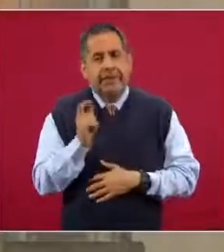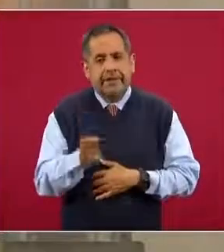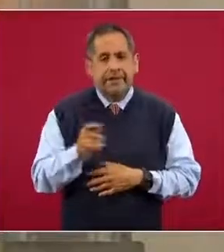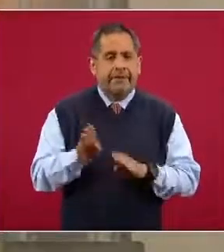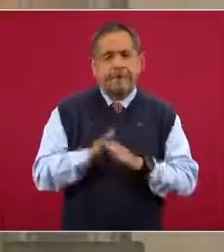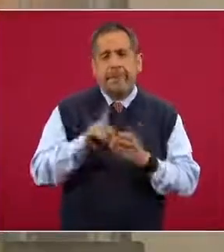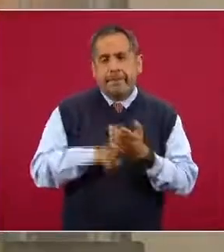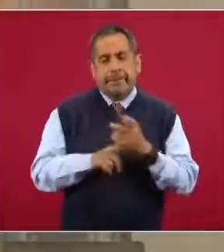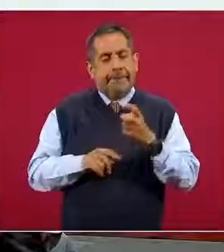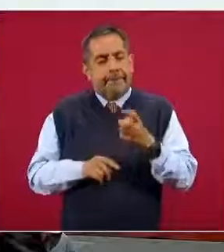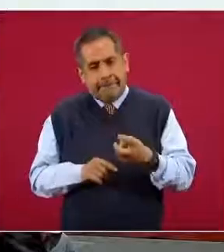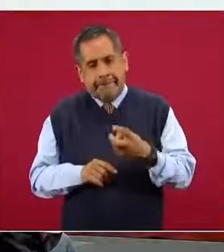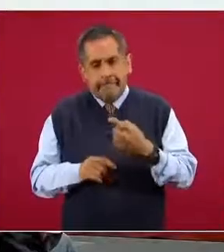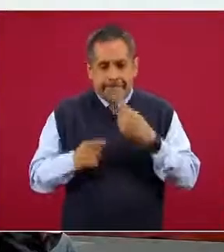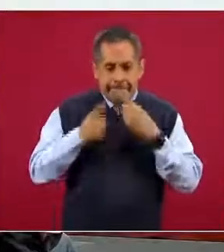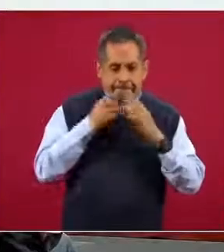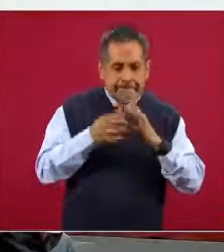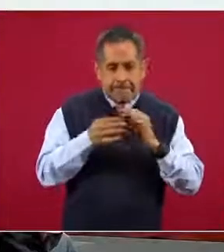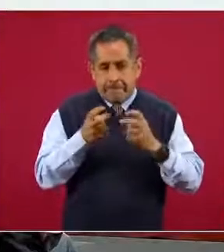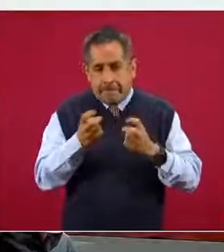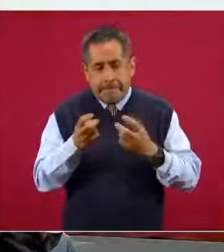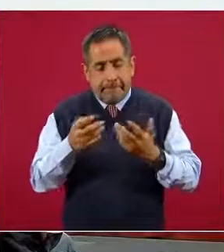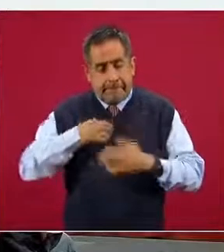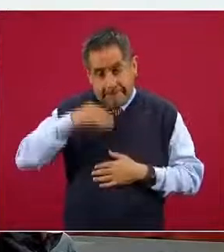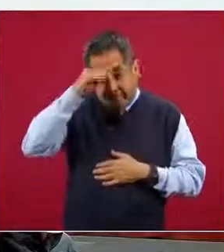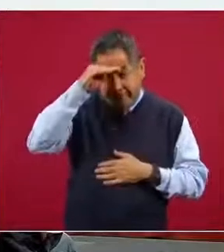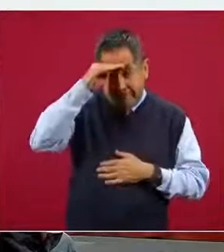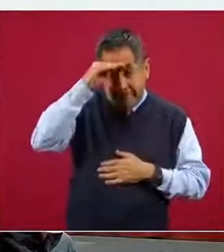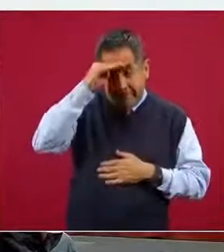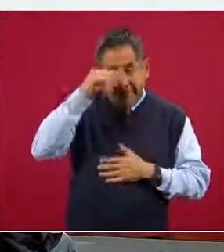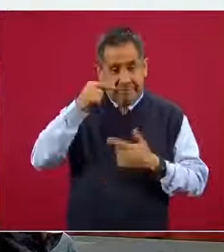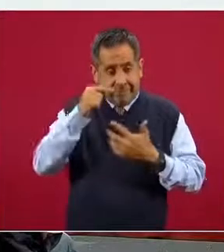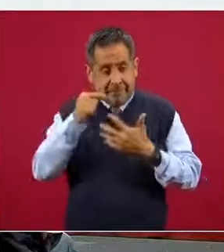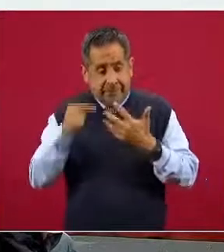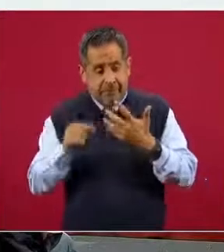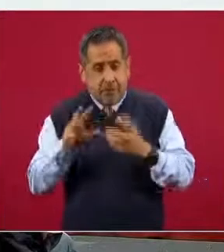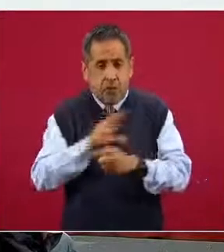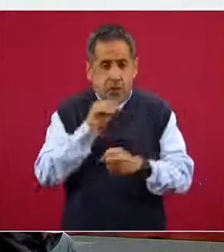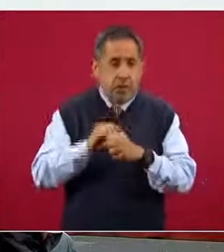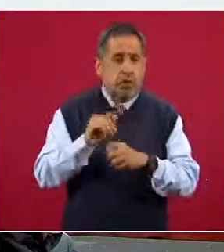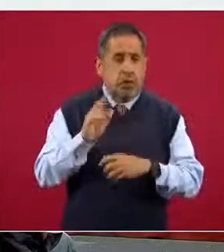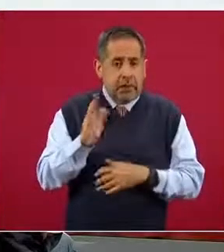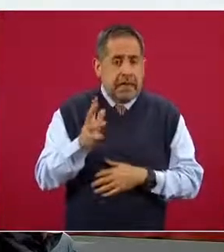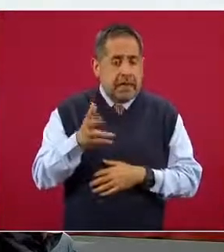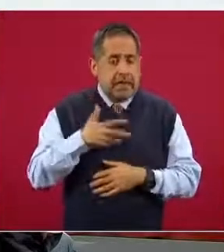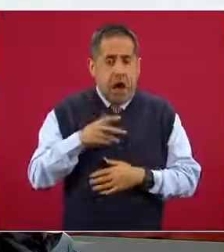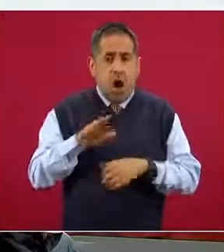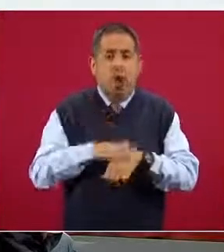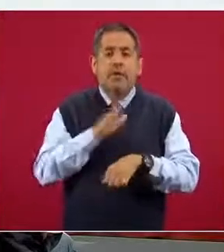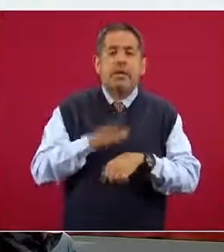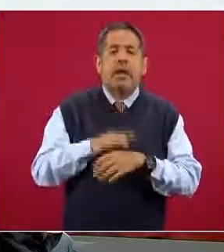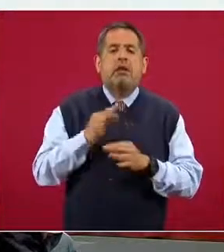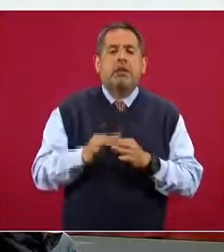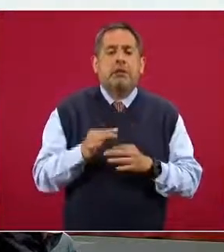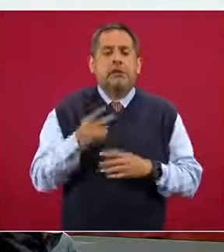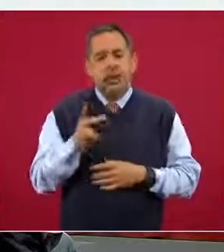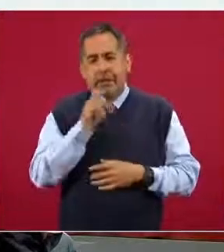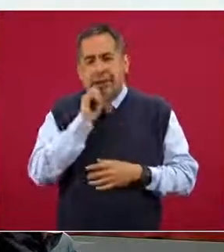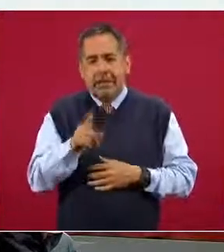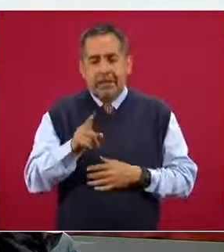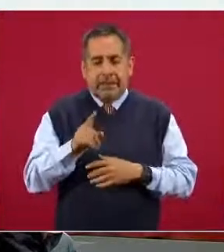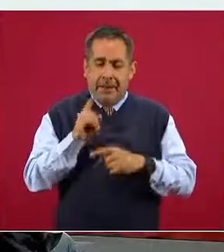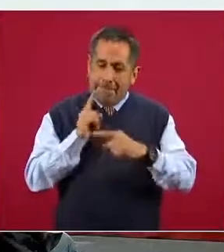porque para estimar estos casos, tomamos todos estos casos que ya están confirmados, pero además